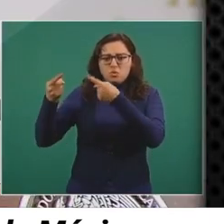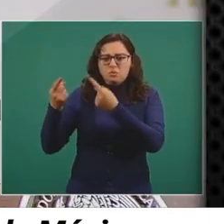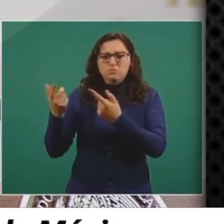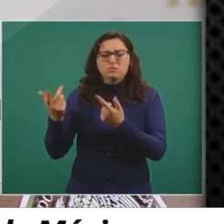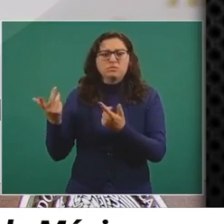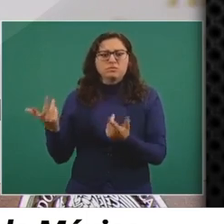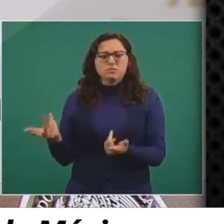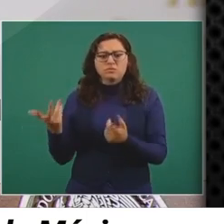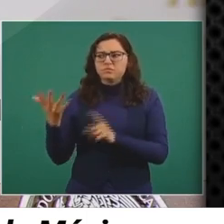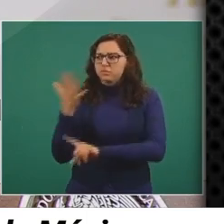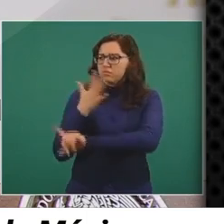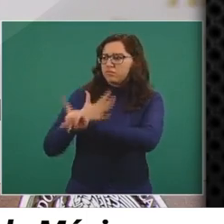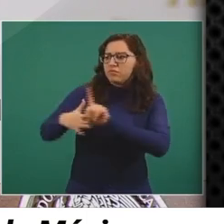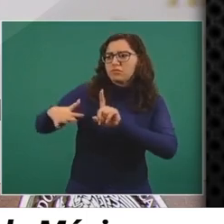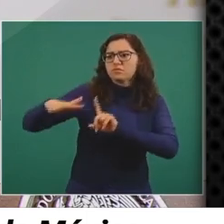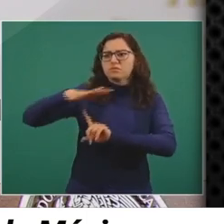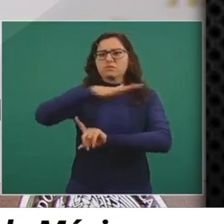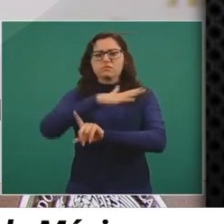sin